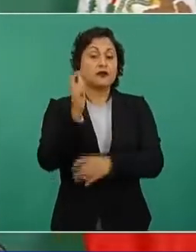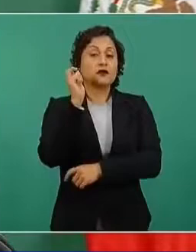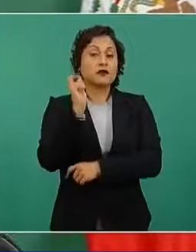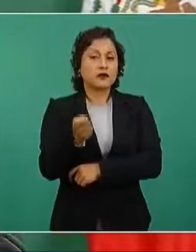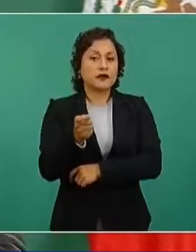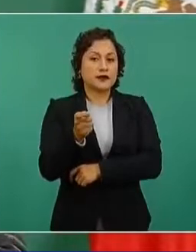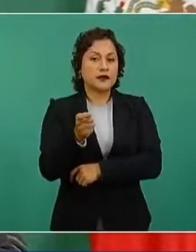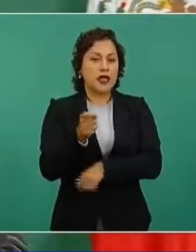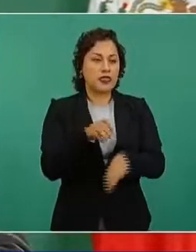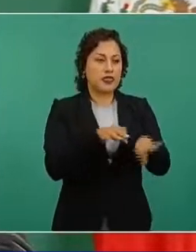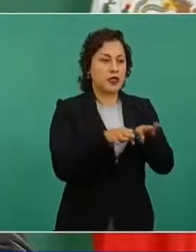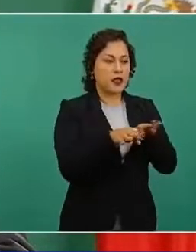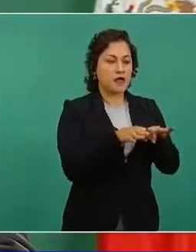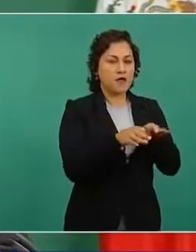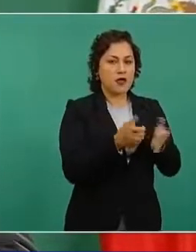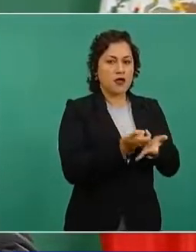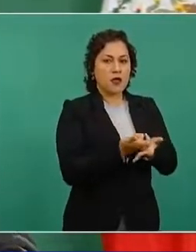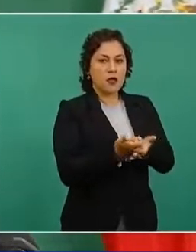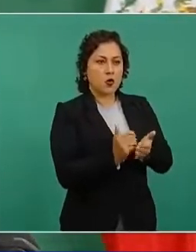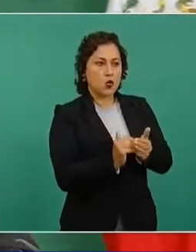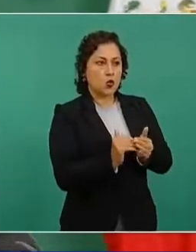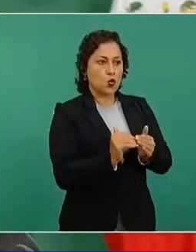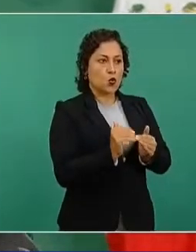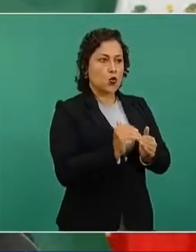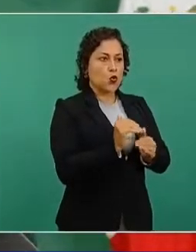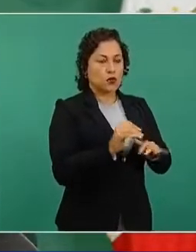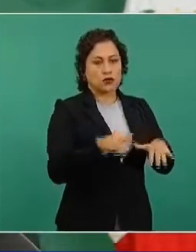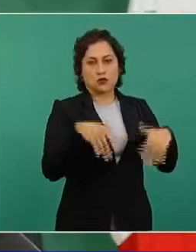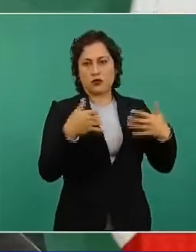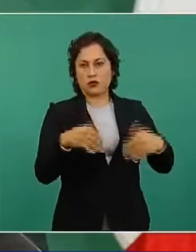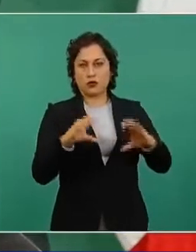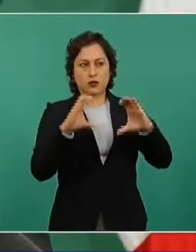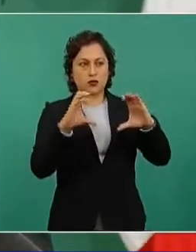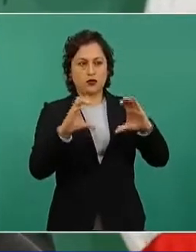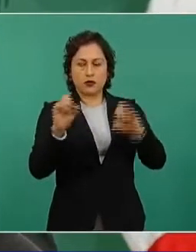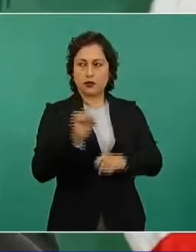iba a crecer la inflación.